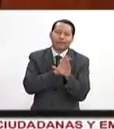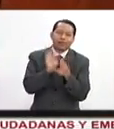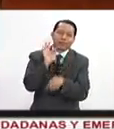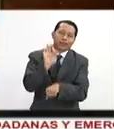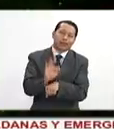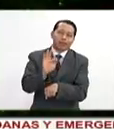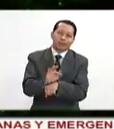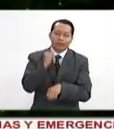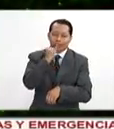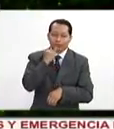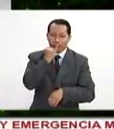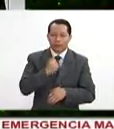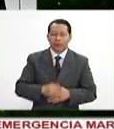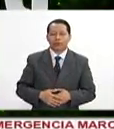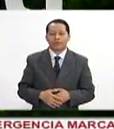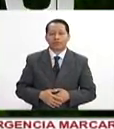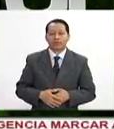de su lengua.